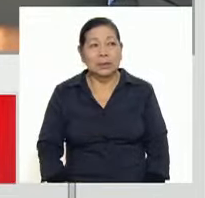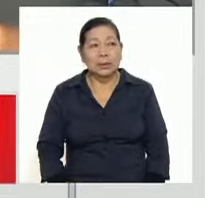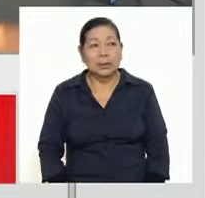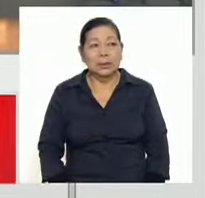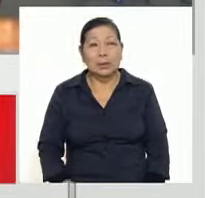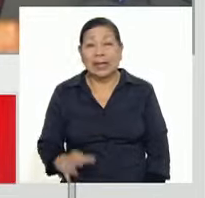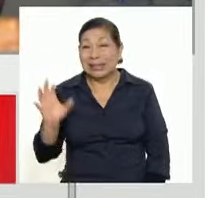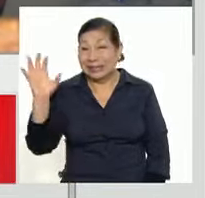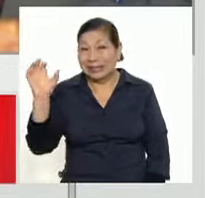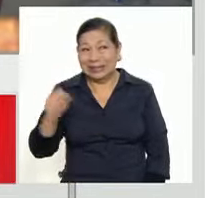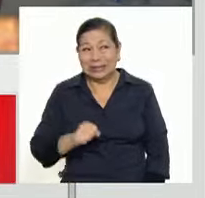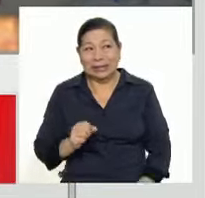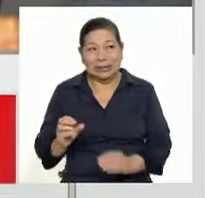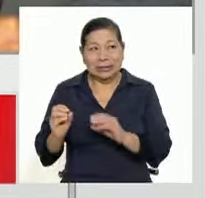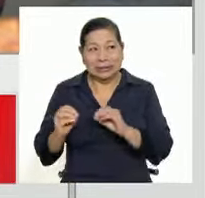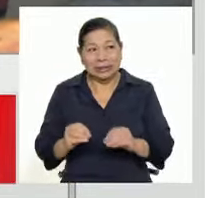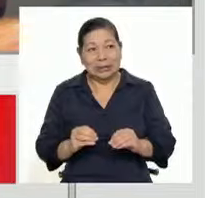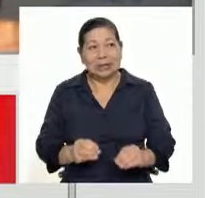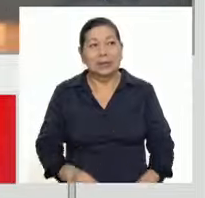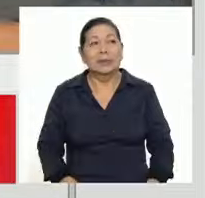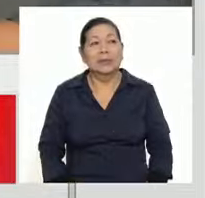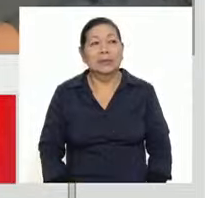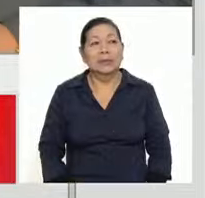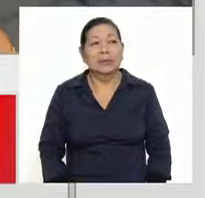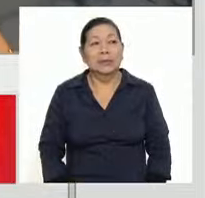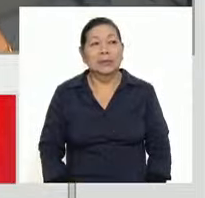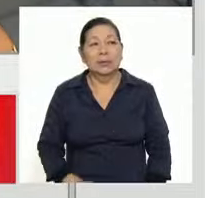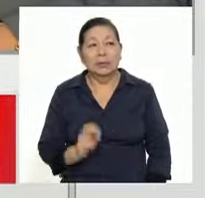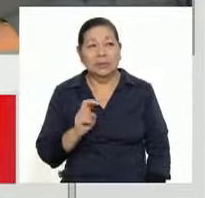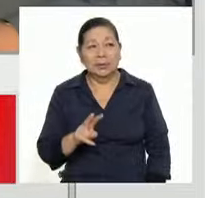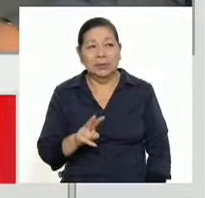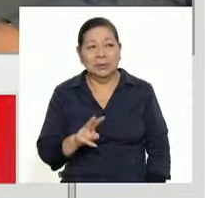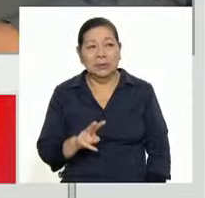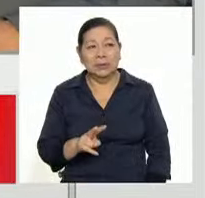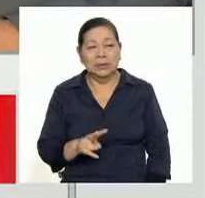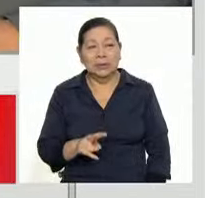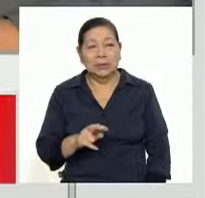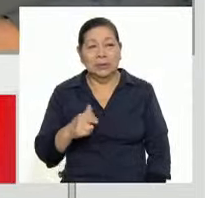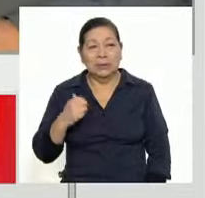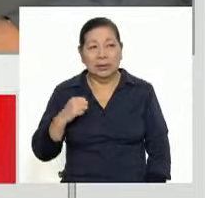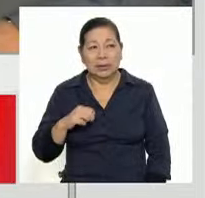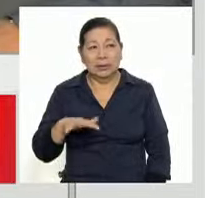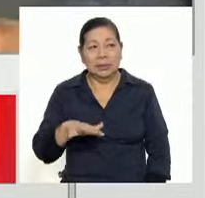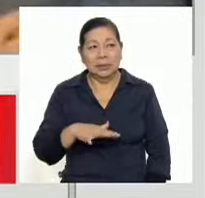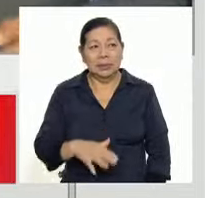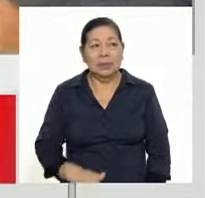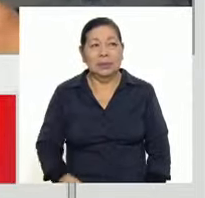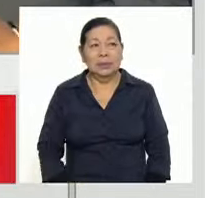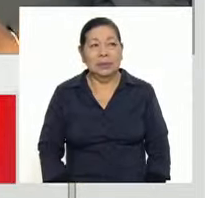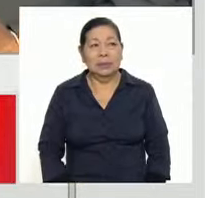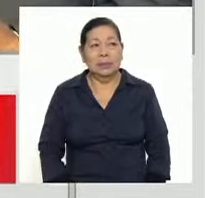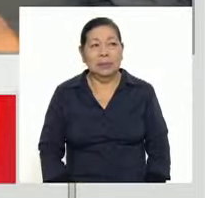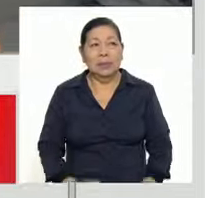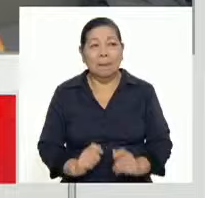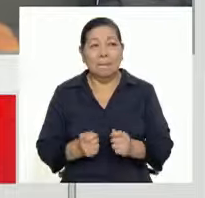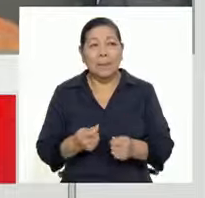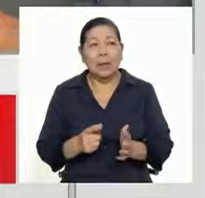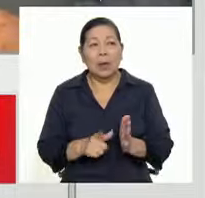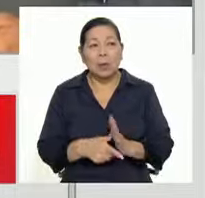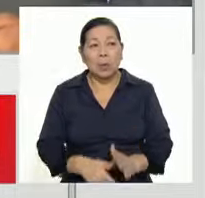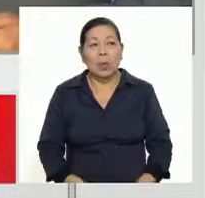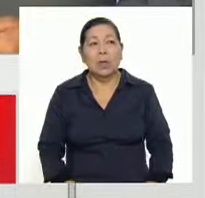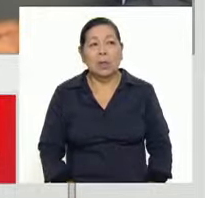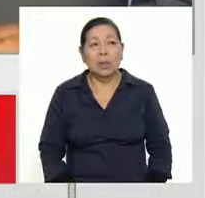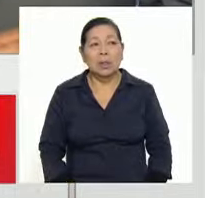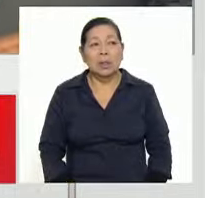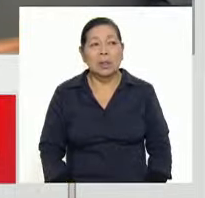pasajeros actuaron y lo trajeron prácticamente aquí a donde nos encontramos, a la central de serenazgo de este distrito, y fue entregado para luego